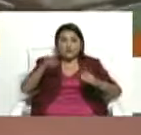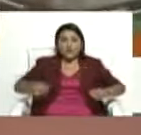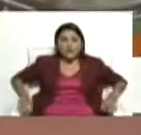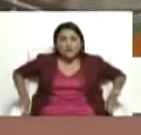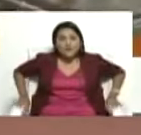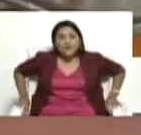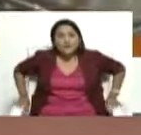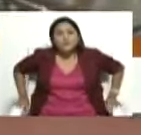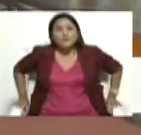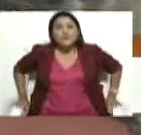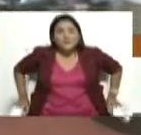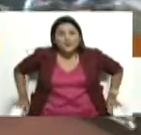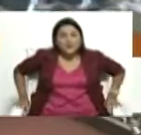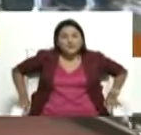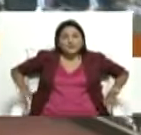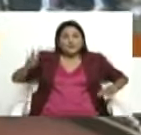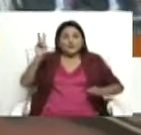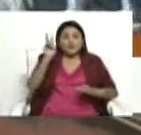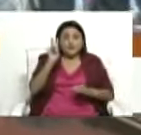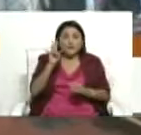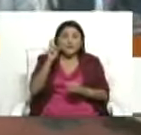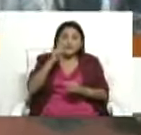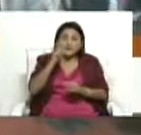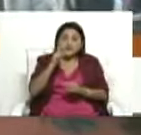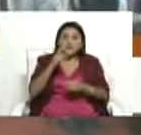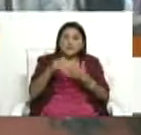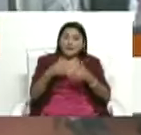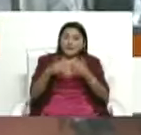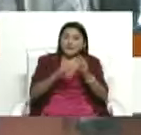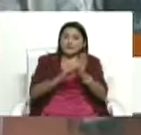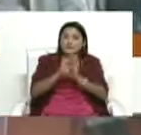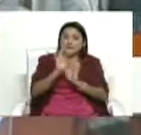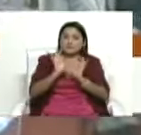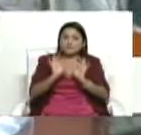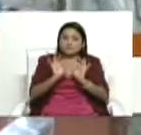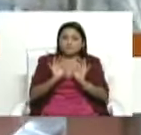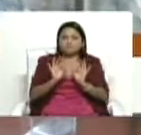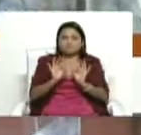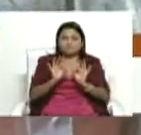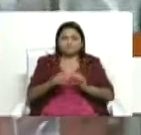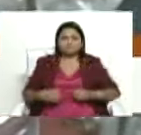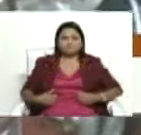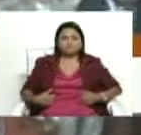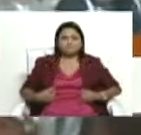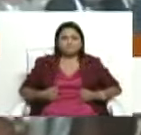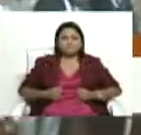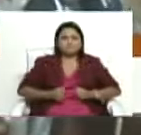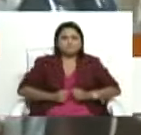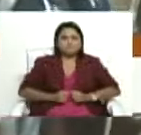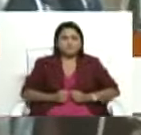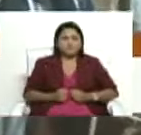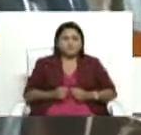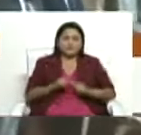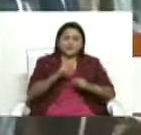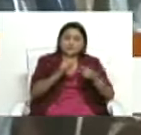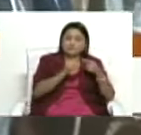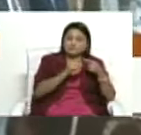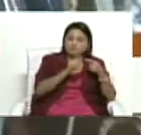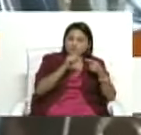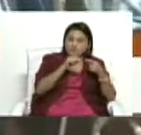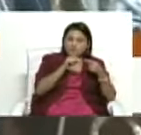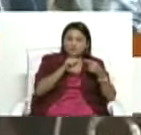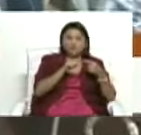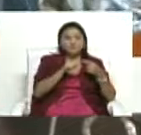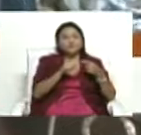otorga para poder avanzar en el devenir de la vida cotidiana. Principios generales.